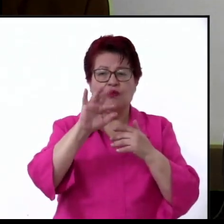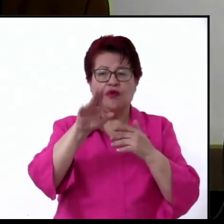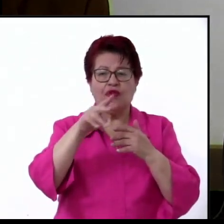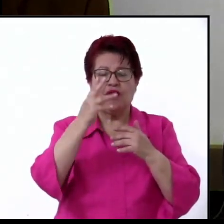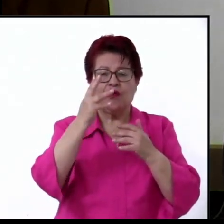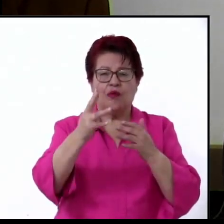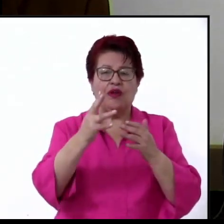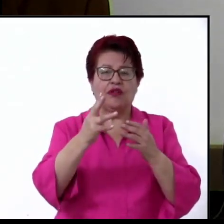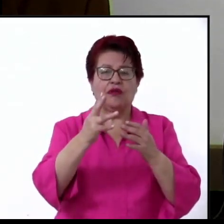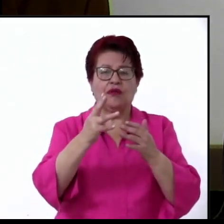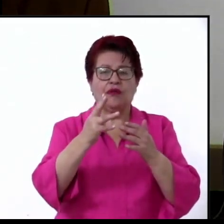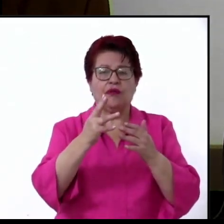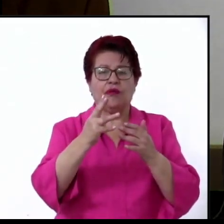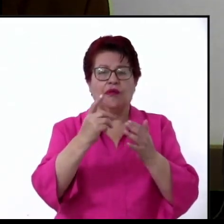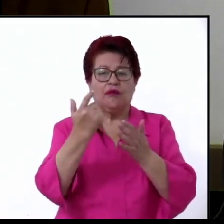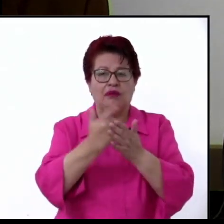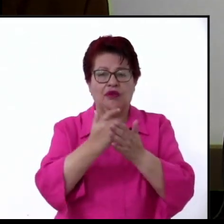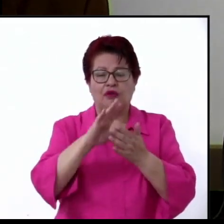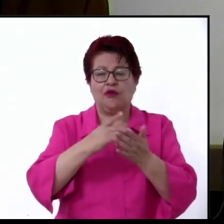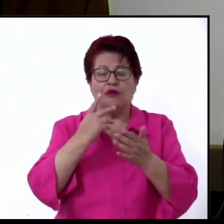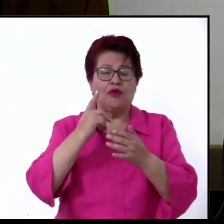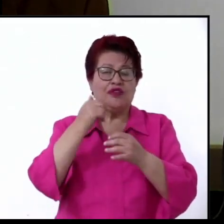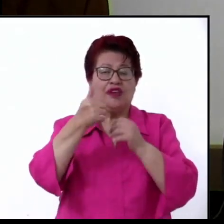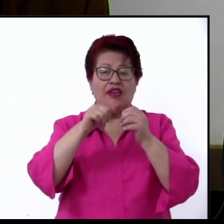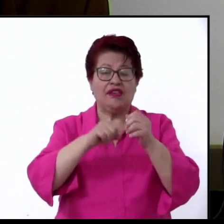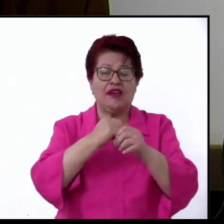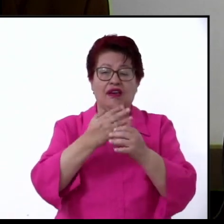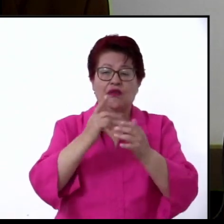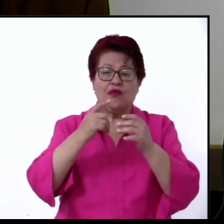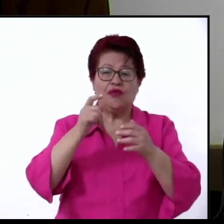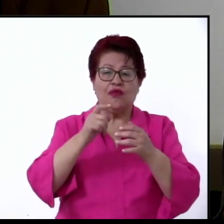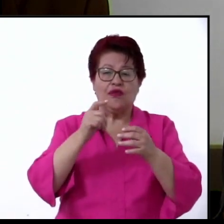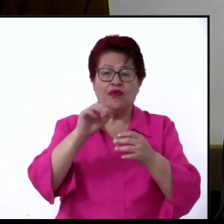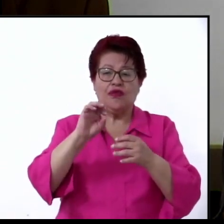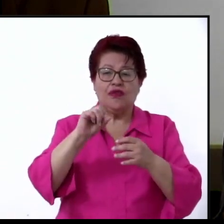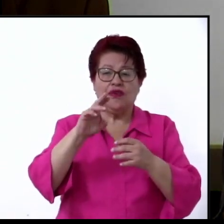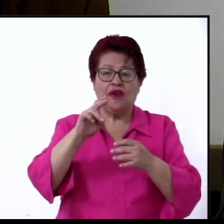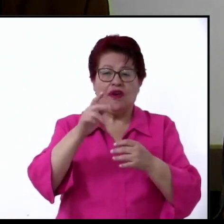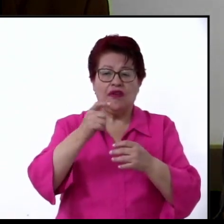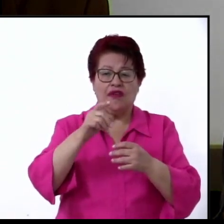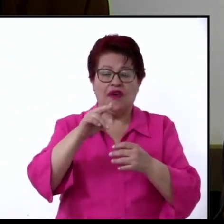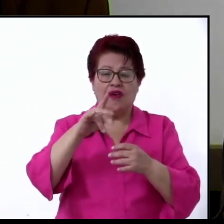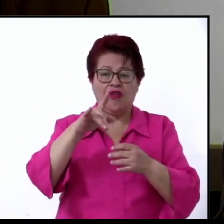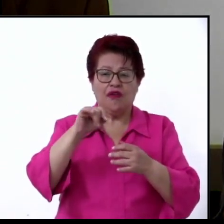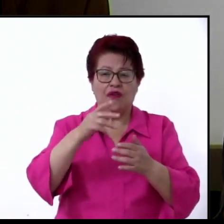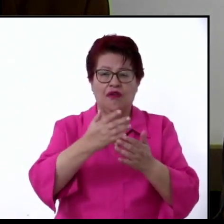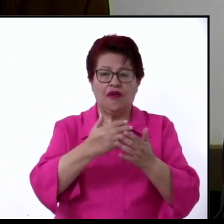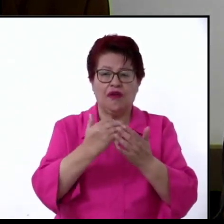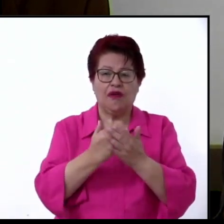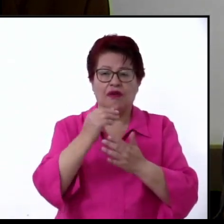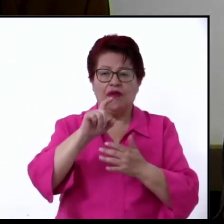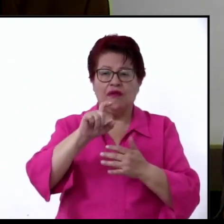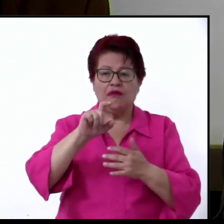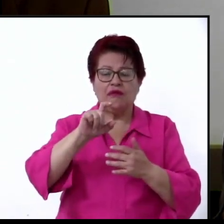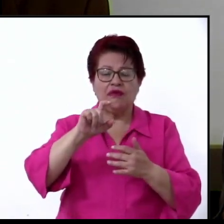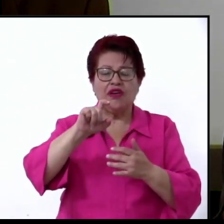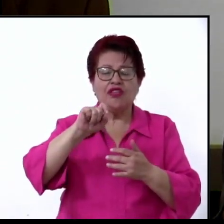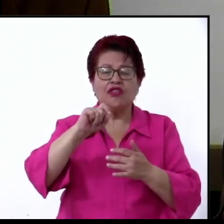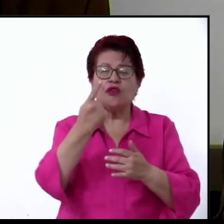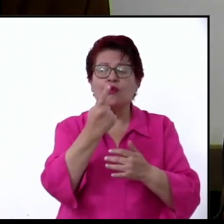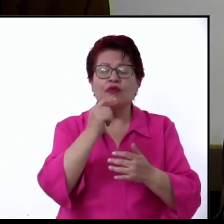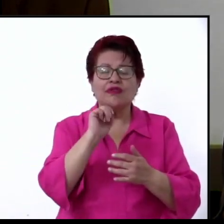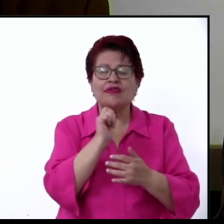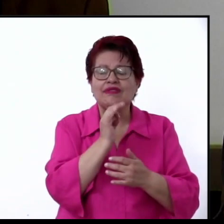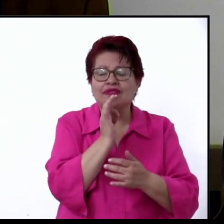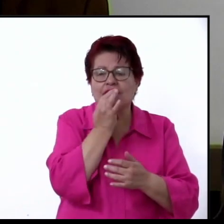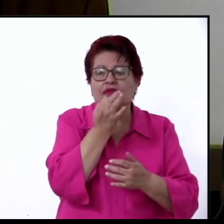los 6 años, y en el sexenio previo el incremento en 6 años fue de 21 centavos, y en